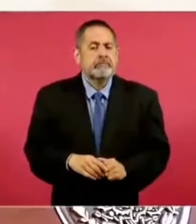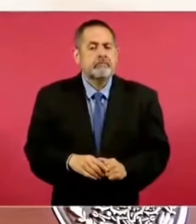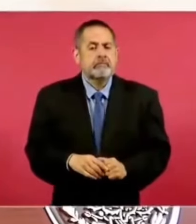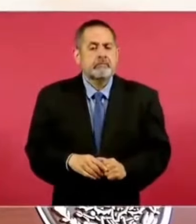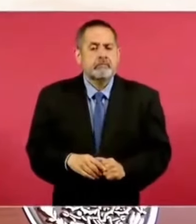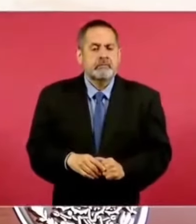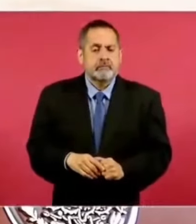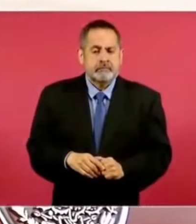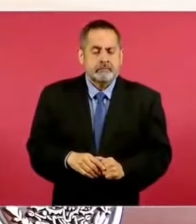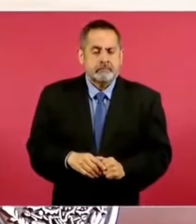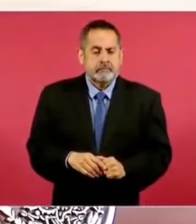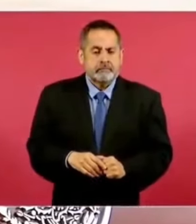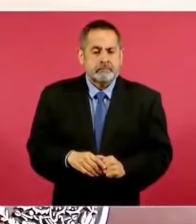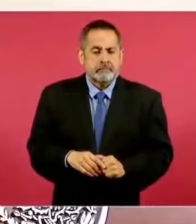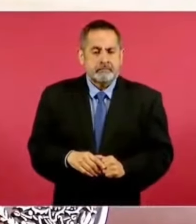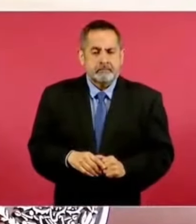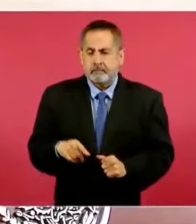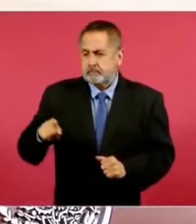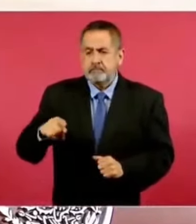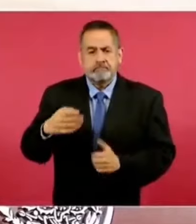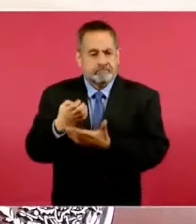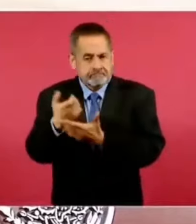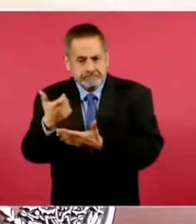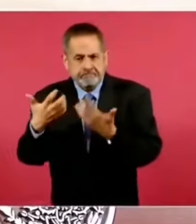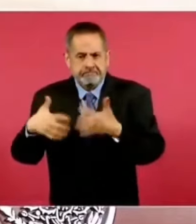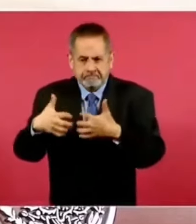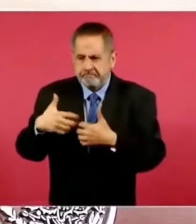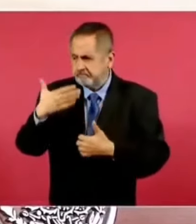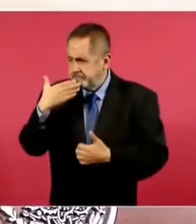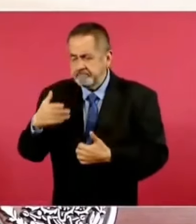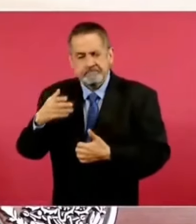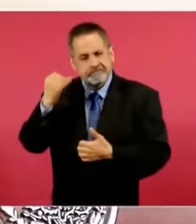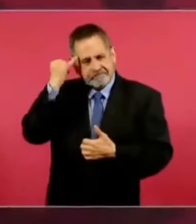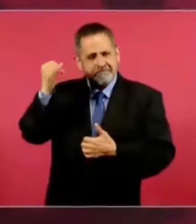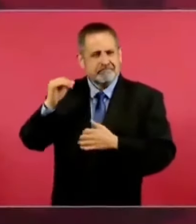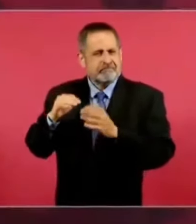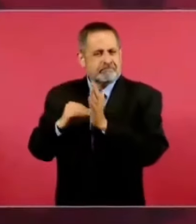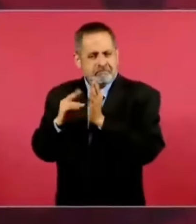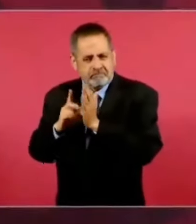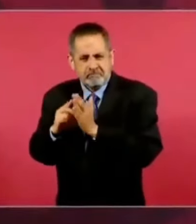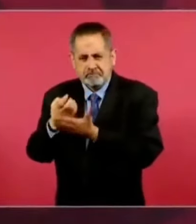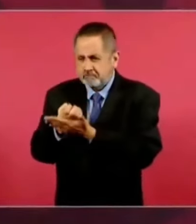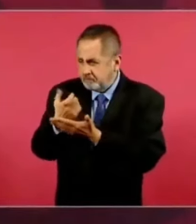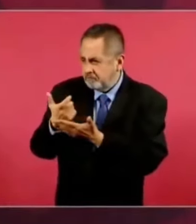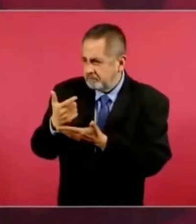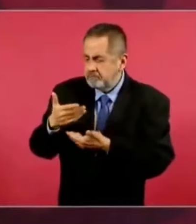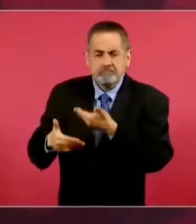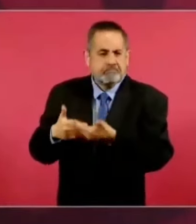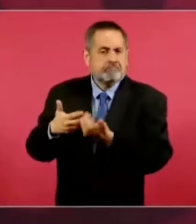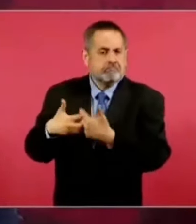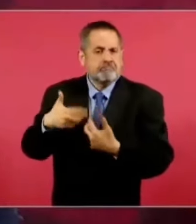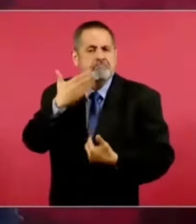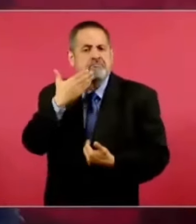está funcionando la economía, está funcionando el modelo económico,